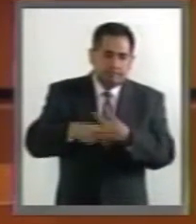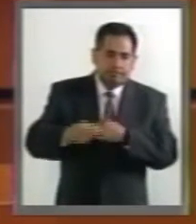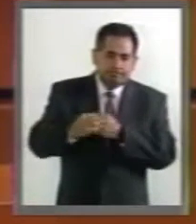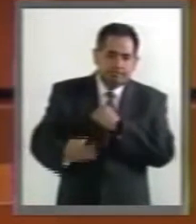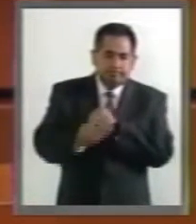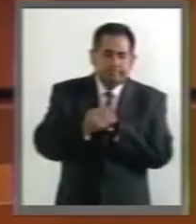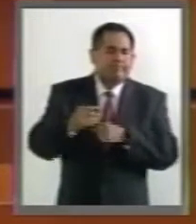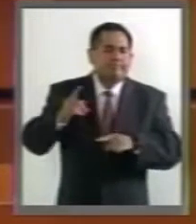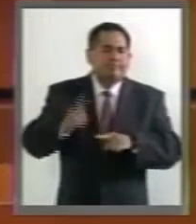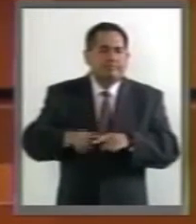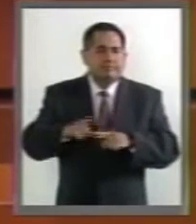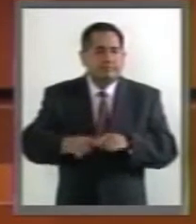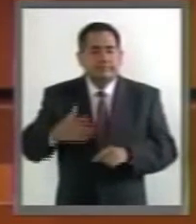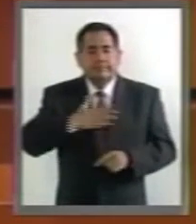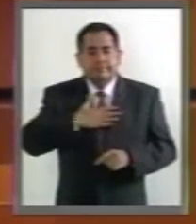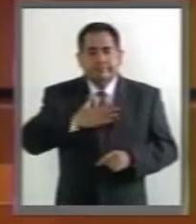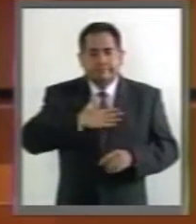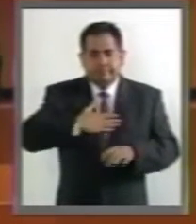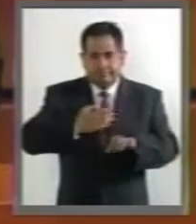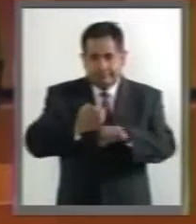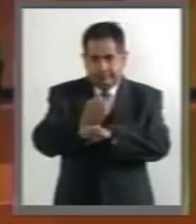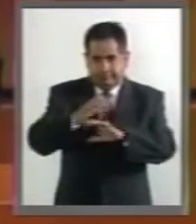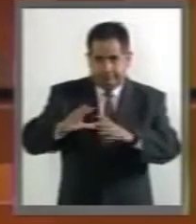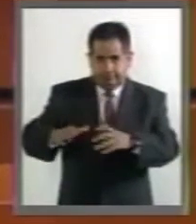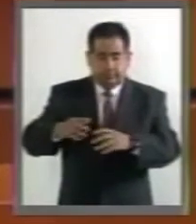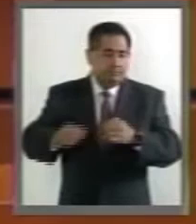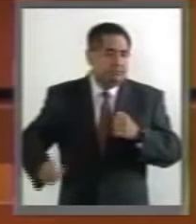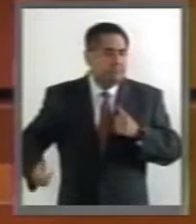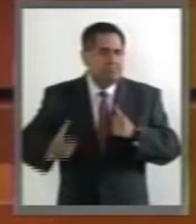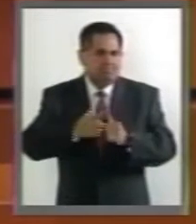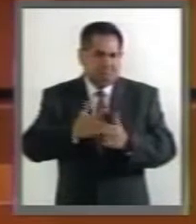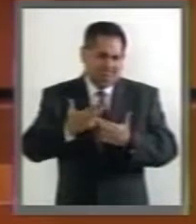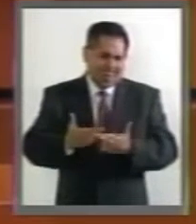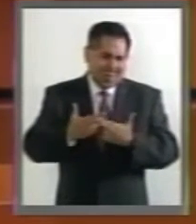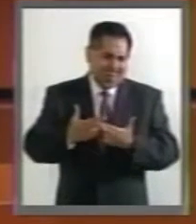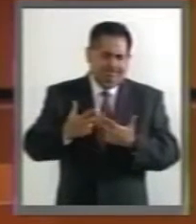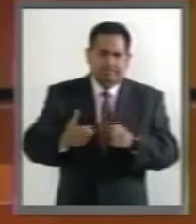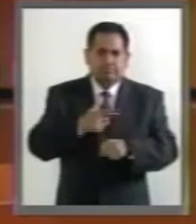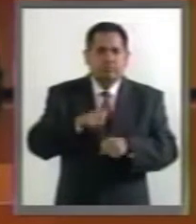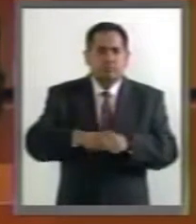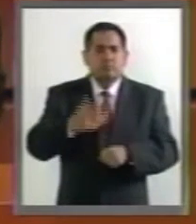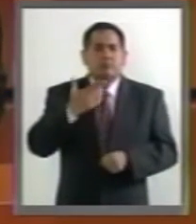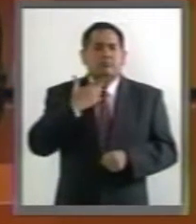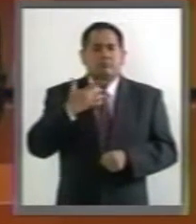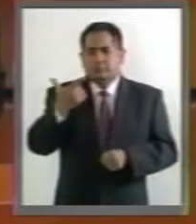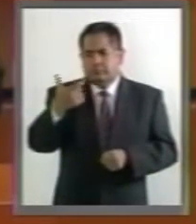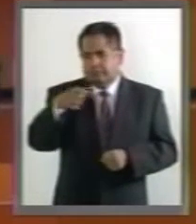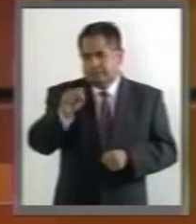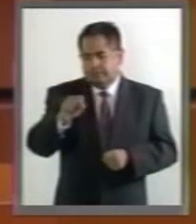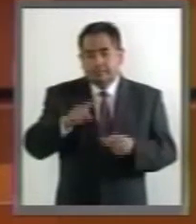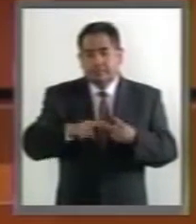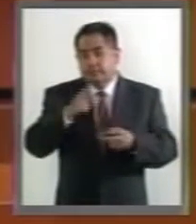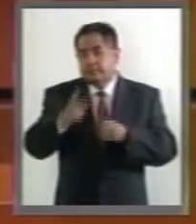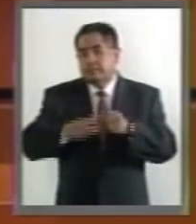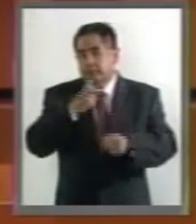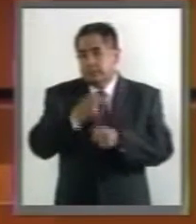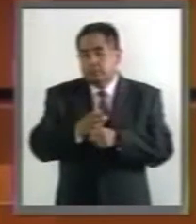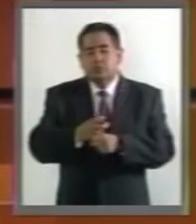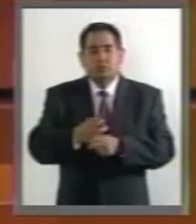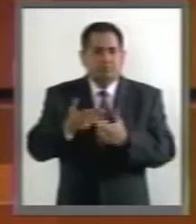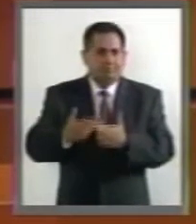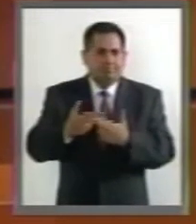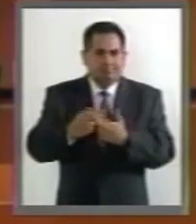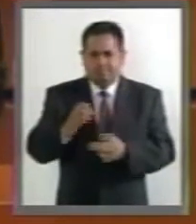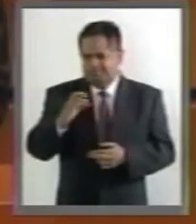que actualmente mi estado es el primer productor nacional de gas y el segundo productor nacional